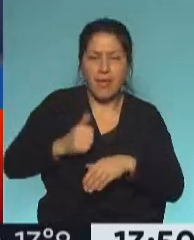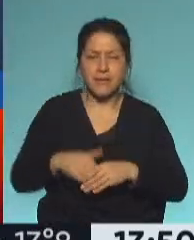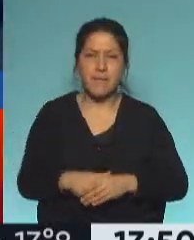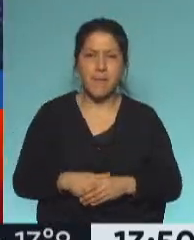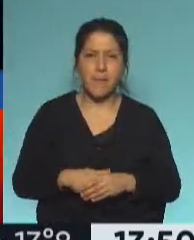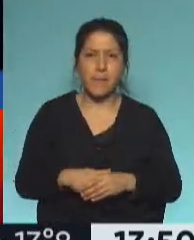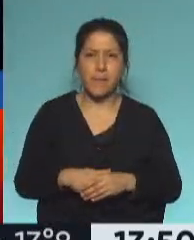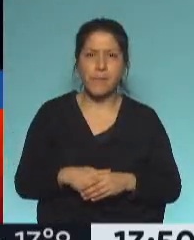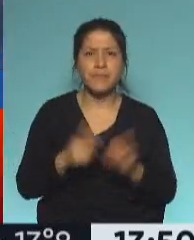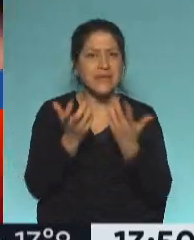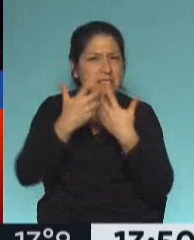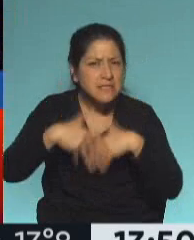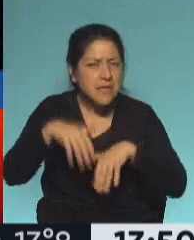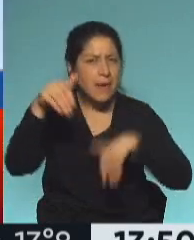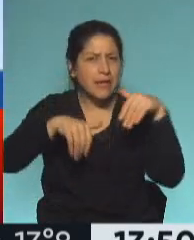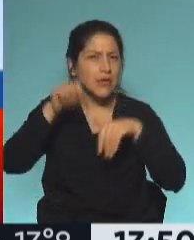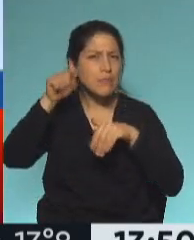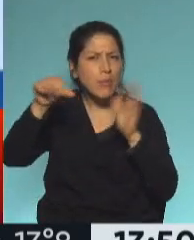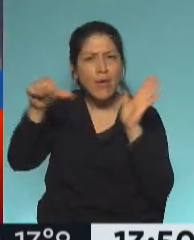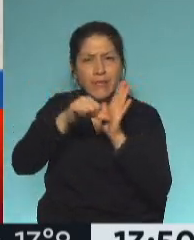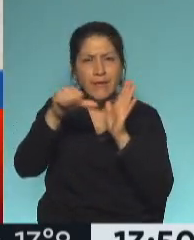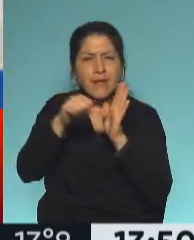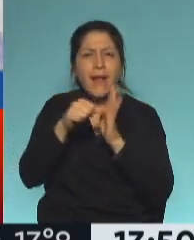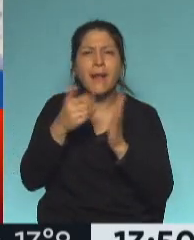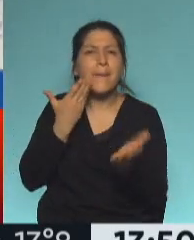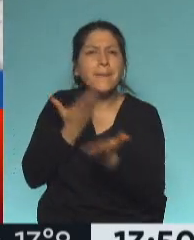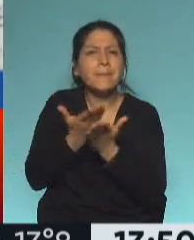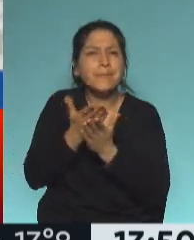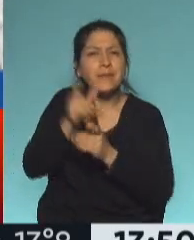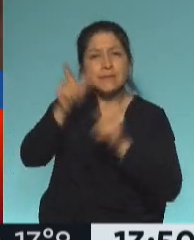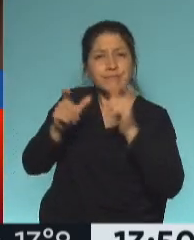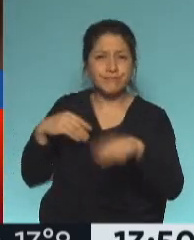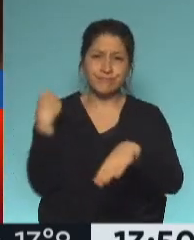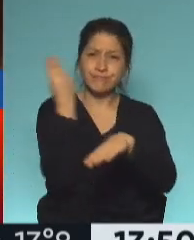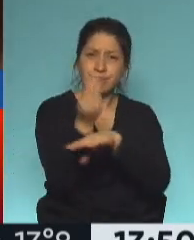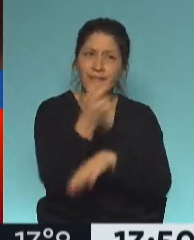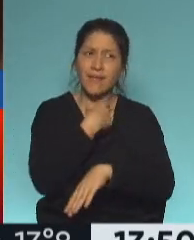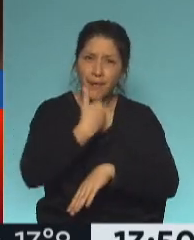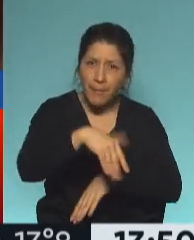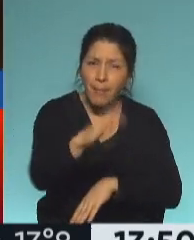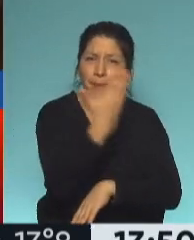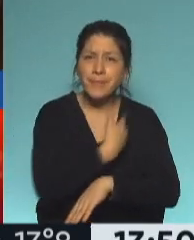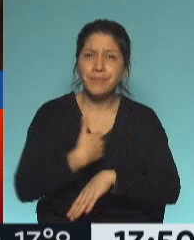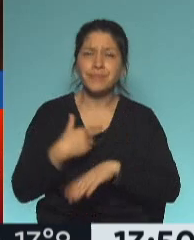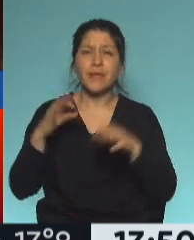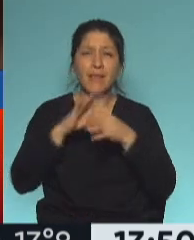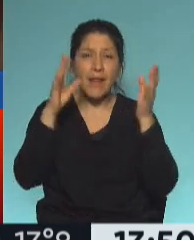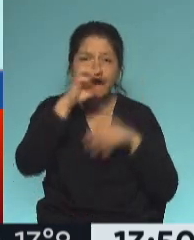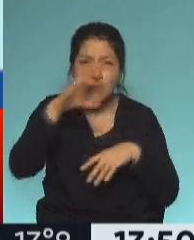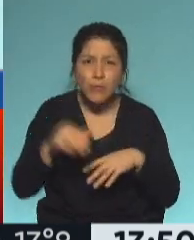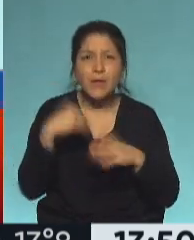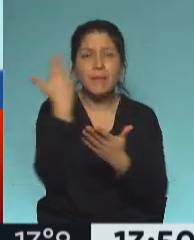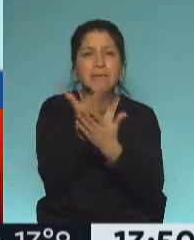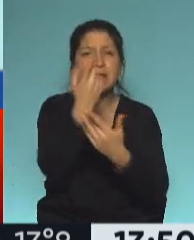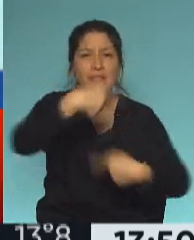El particular sistema electoral de Irán demanda que los aspirantes a ser candidatos a presidente de la República Islámica presenten sus